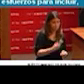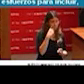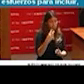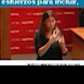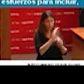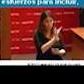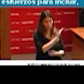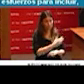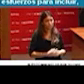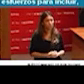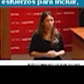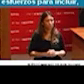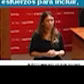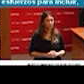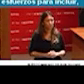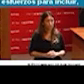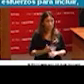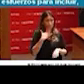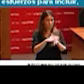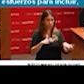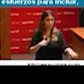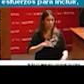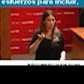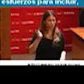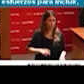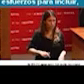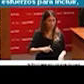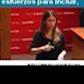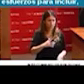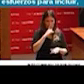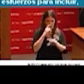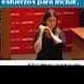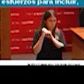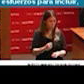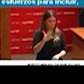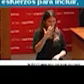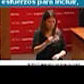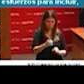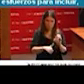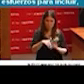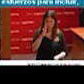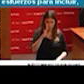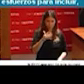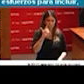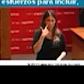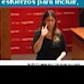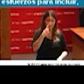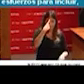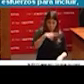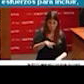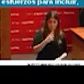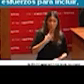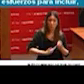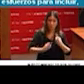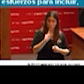el eh la mayoría de nuestros profesionales tienen más de 5 años de antigüedad de nuestra organización cuando sabéis también que en el mundo de la